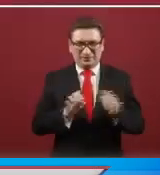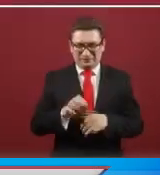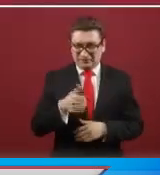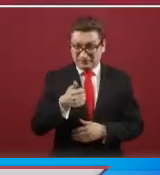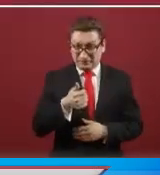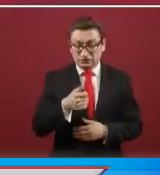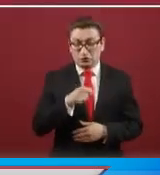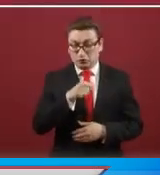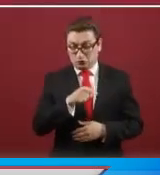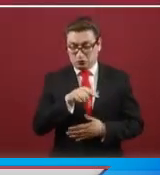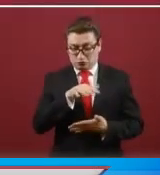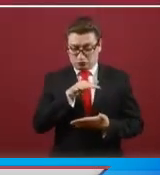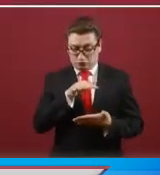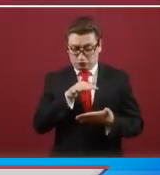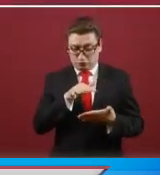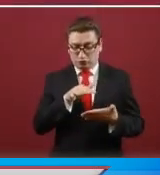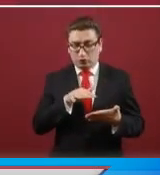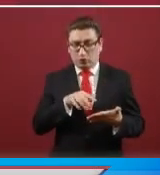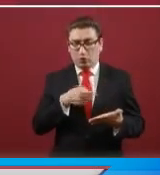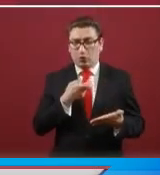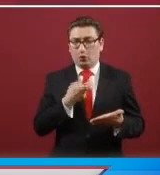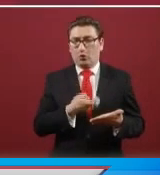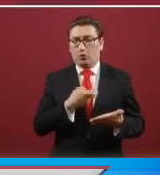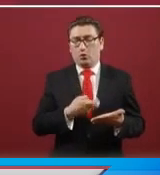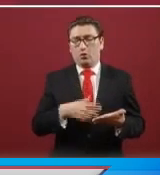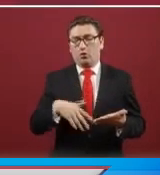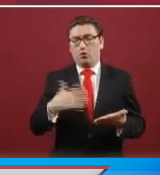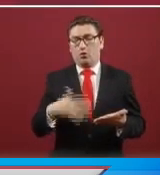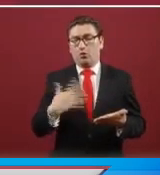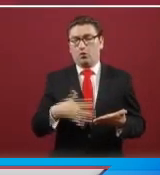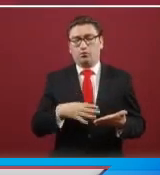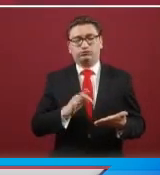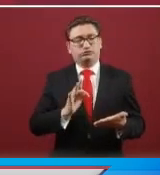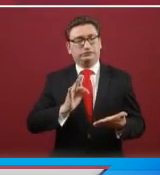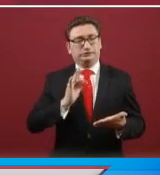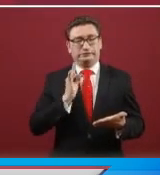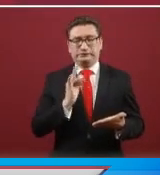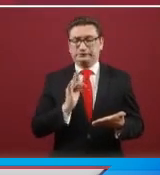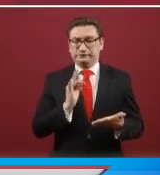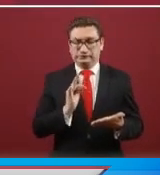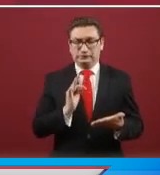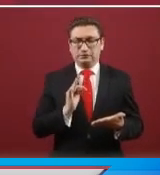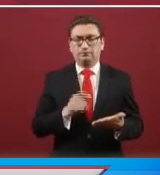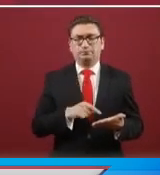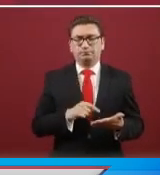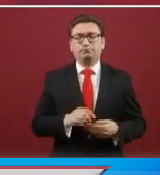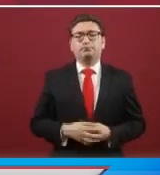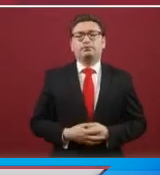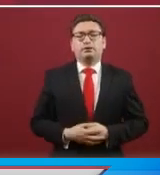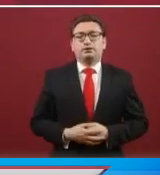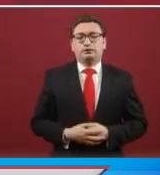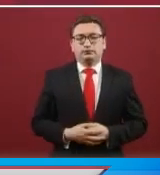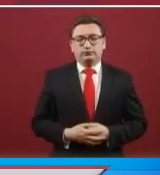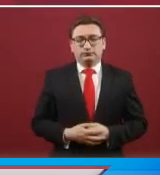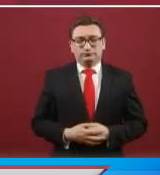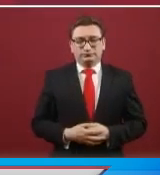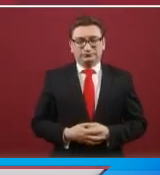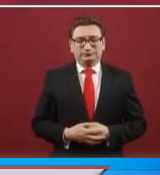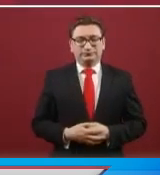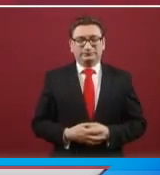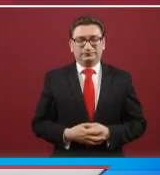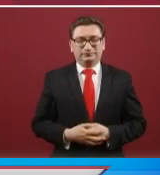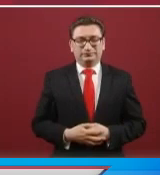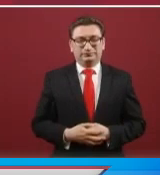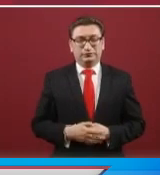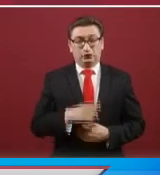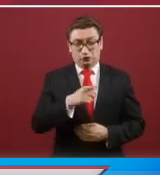1906, porque realmente es un documento excepcional. El Plan de Desarrollo de 1906 fue